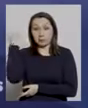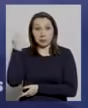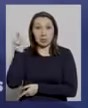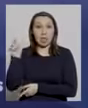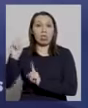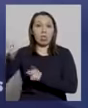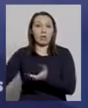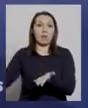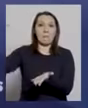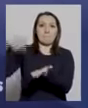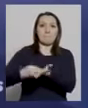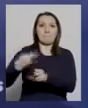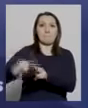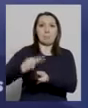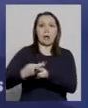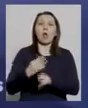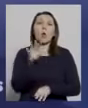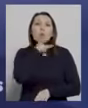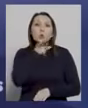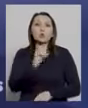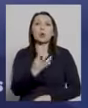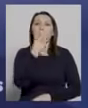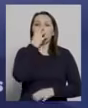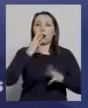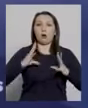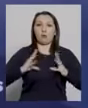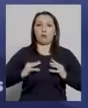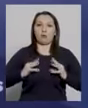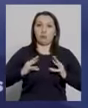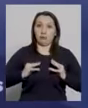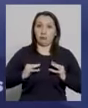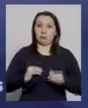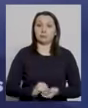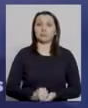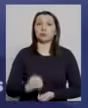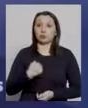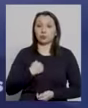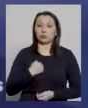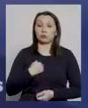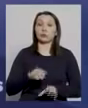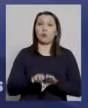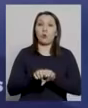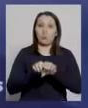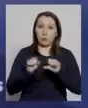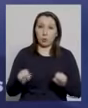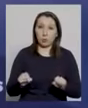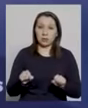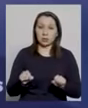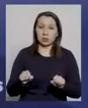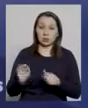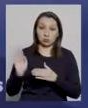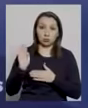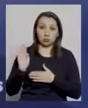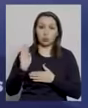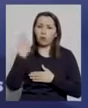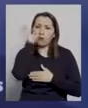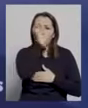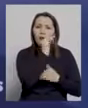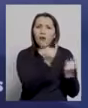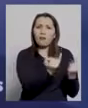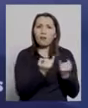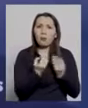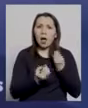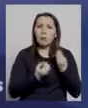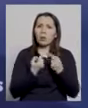utiliza ese ventilador mecánico. Yo me comprometo a averiguar